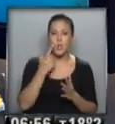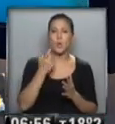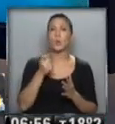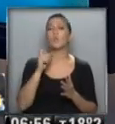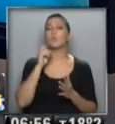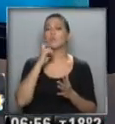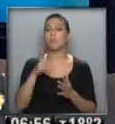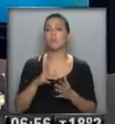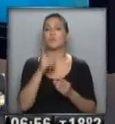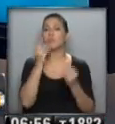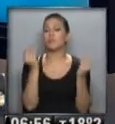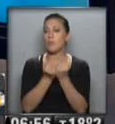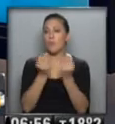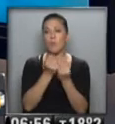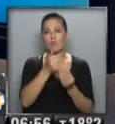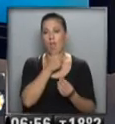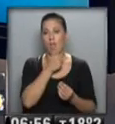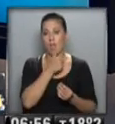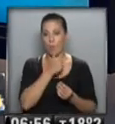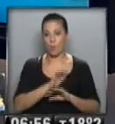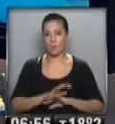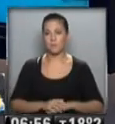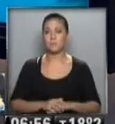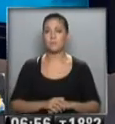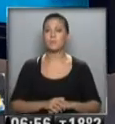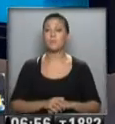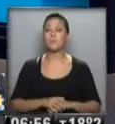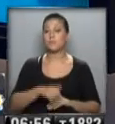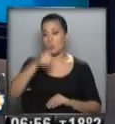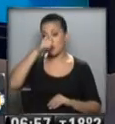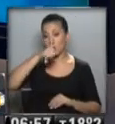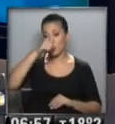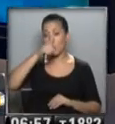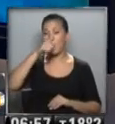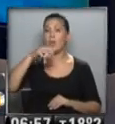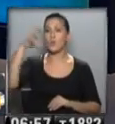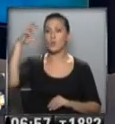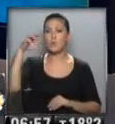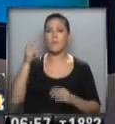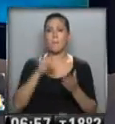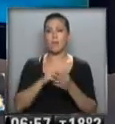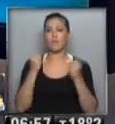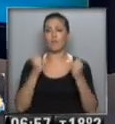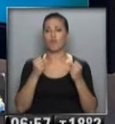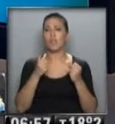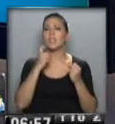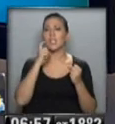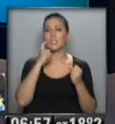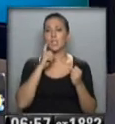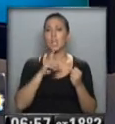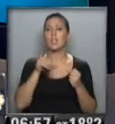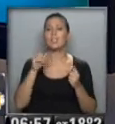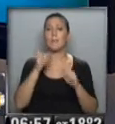sector oeste, mucha agua. Bueno, el domingo las lluvias más fuertes se retiran hacia Entre Ríos, también